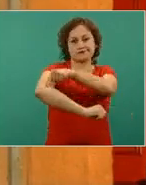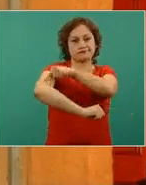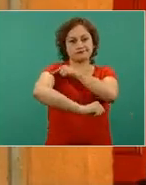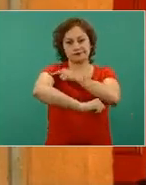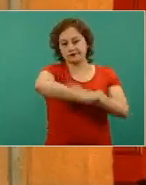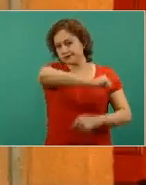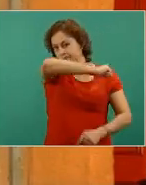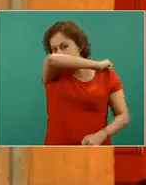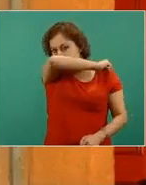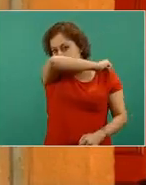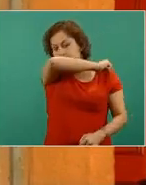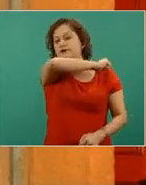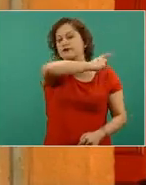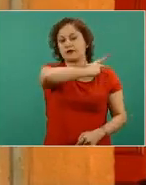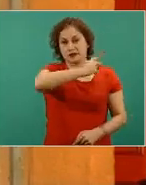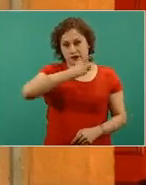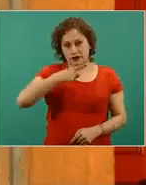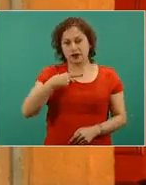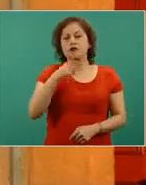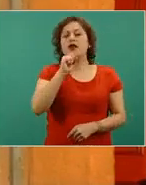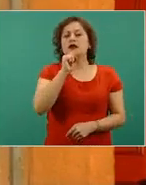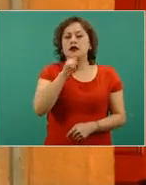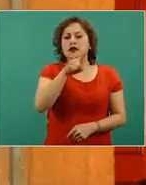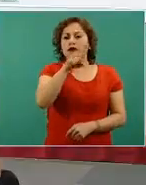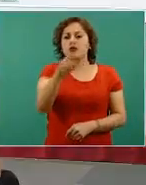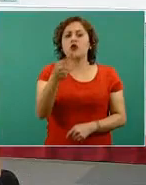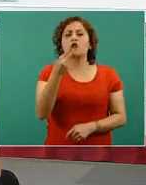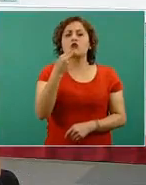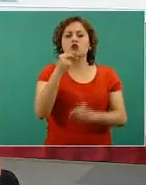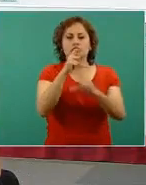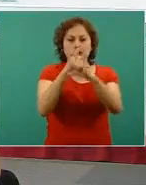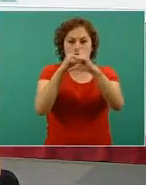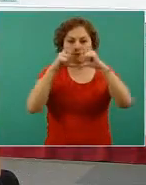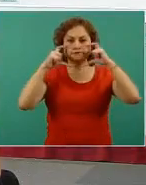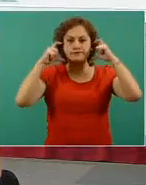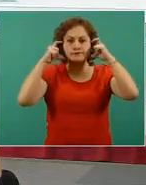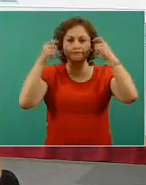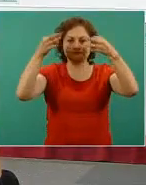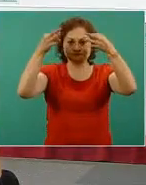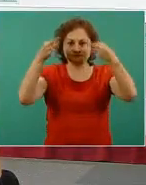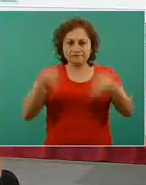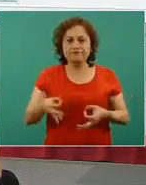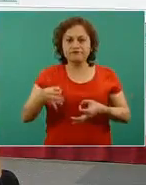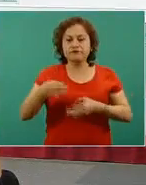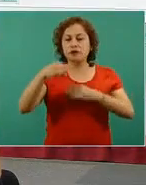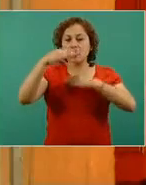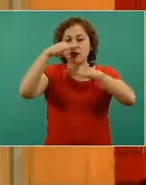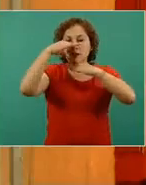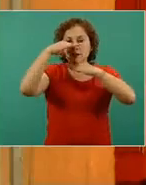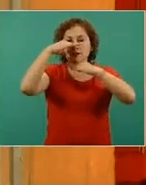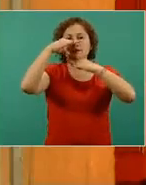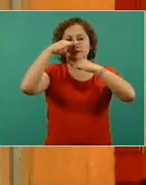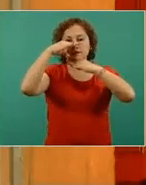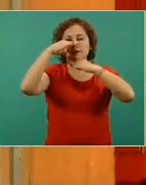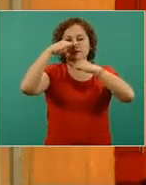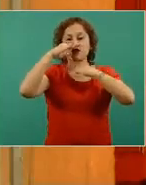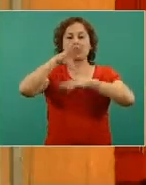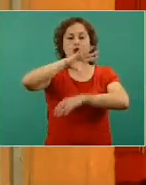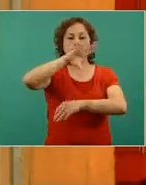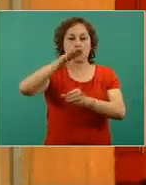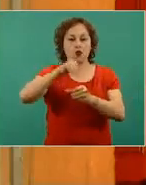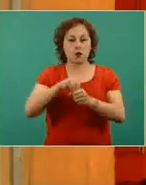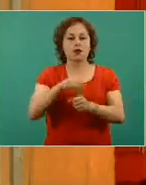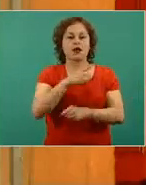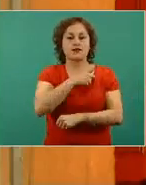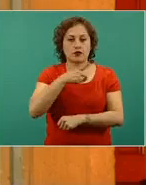codo, y por supuesto también el uso correcto del cubrebocas, que cubra la nariz, boca y toda la parte del mentón. También eso